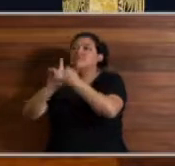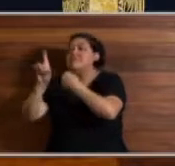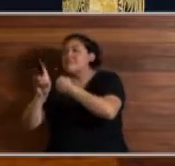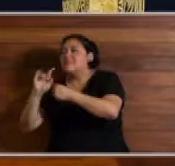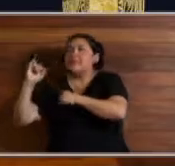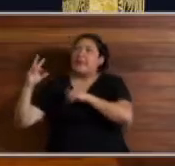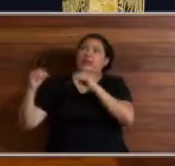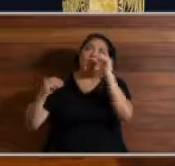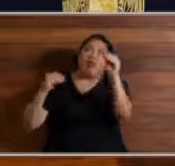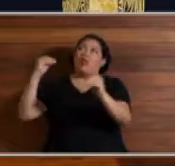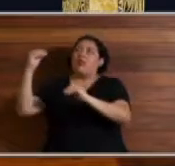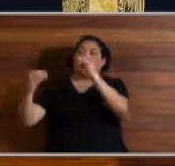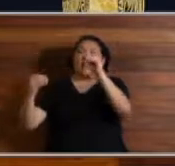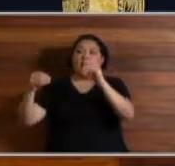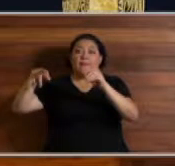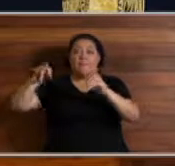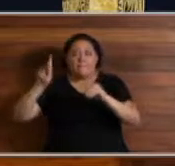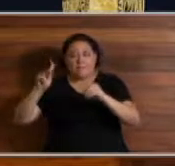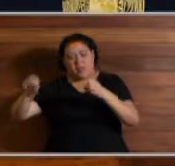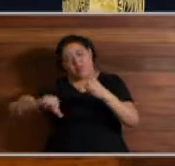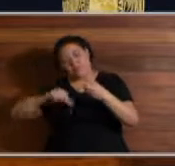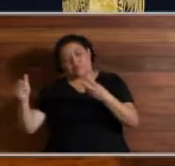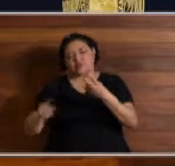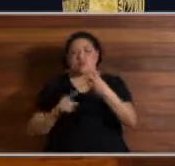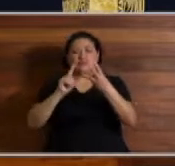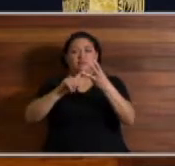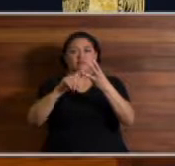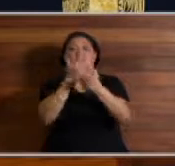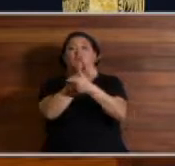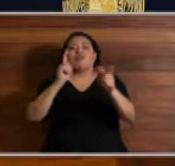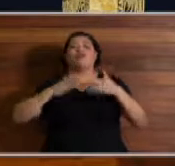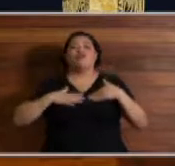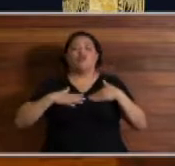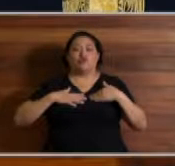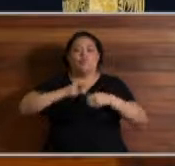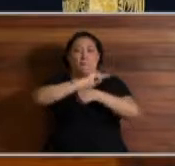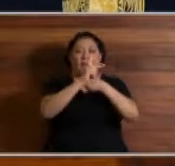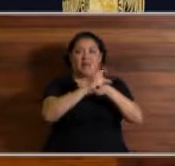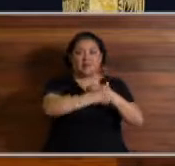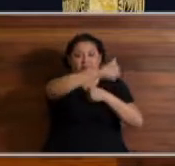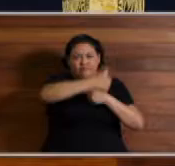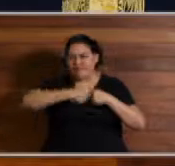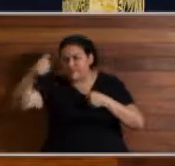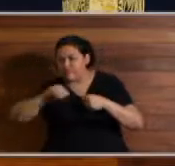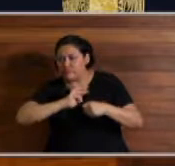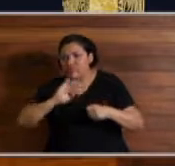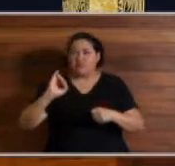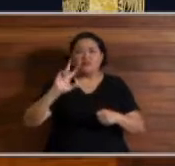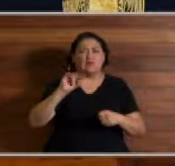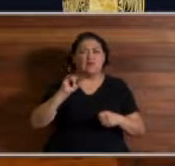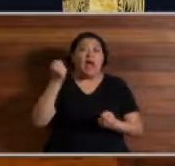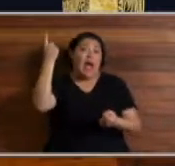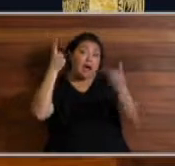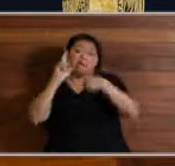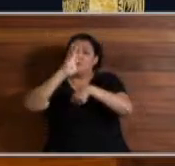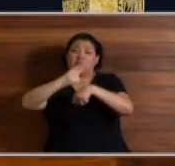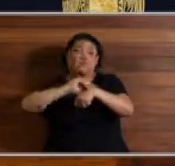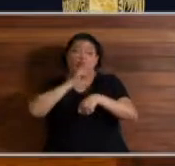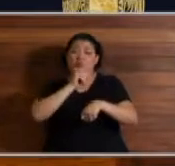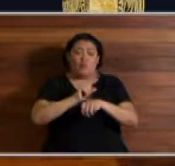defensa, etc. El derecho a la libertad de movimiento también se puede discutir. Los prisioneros no tienen